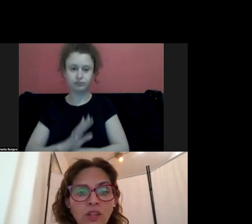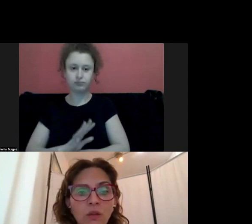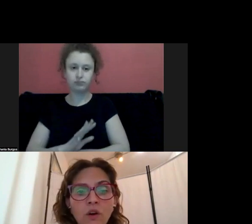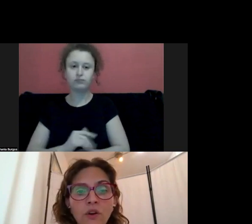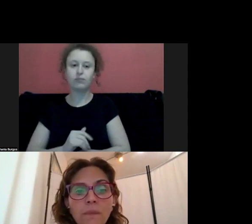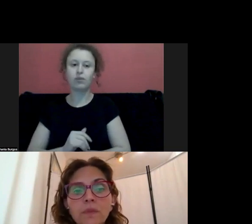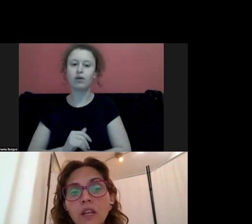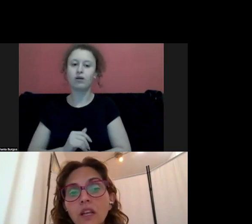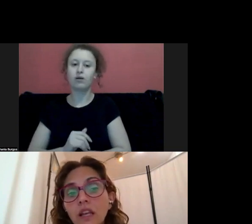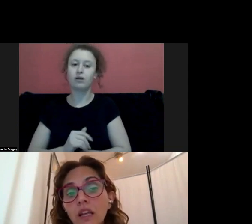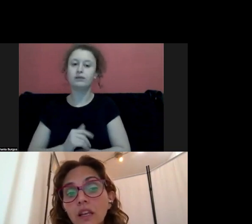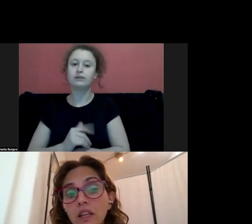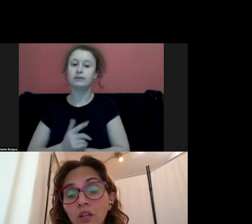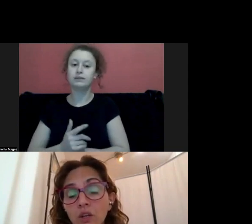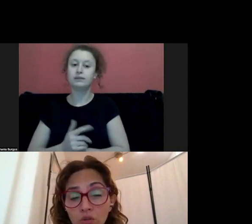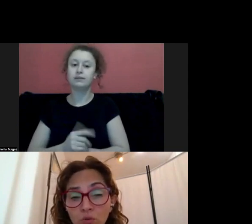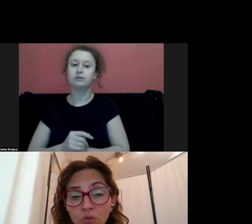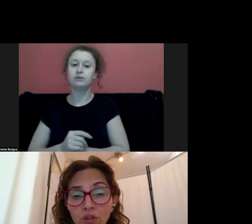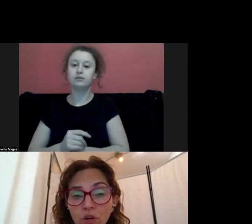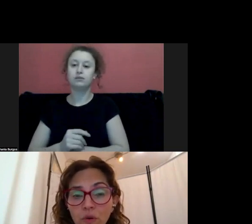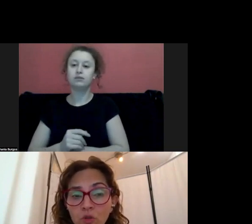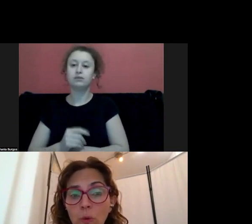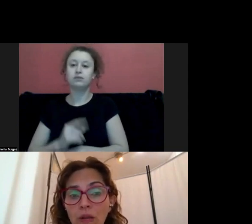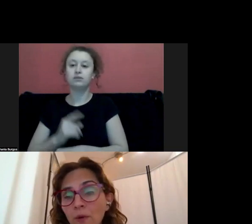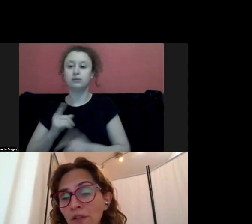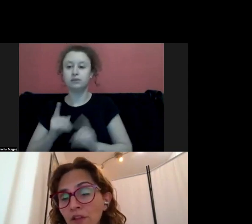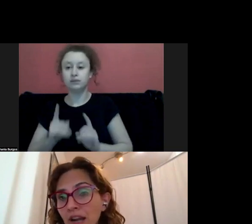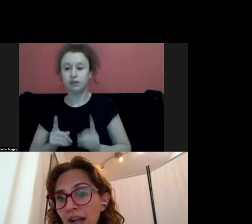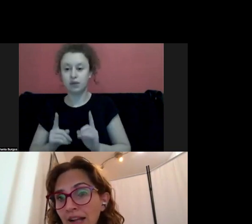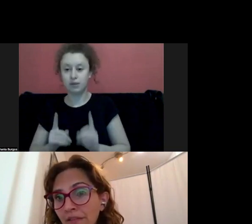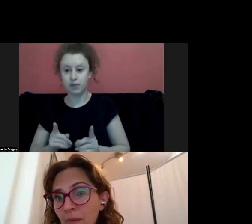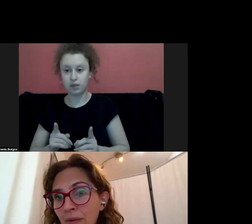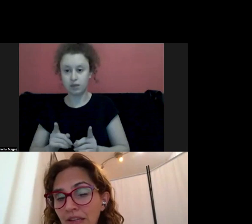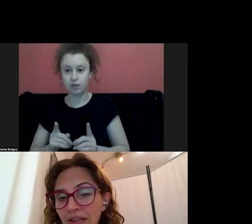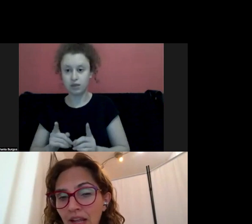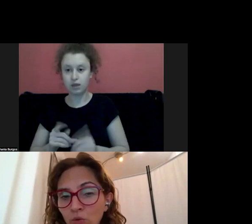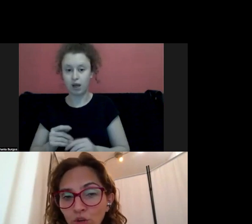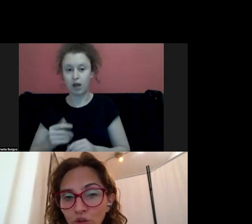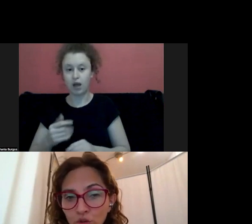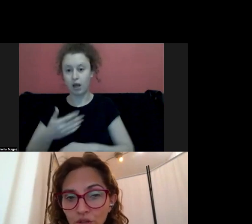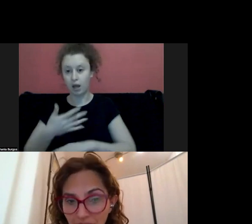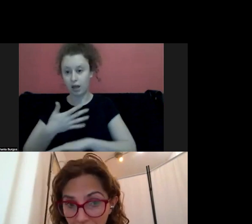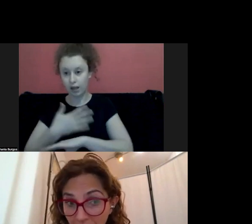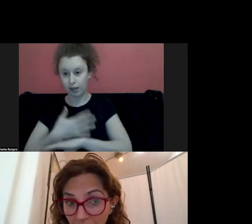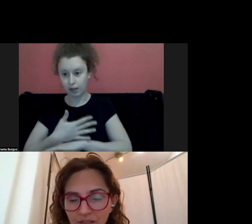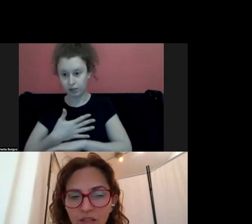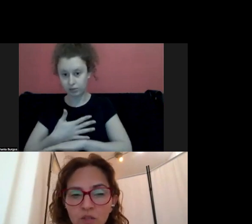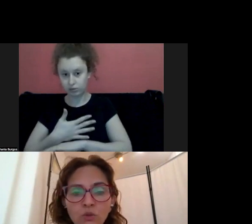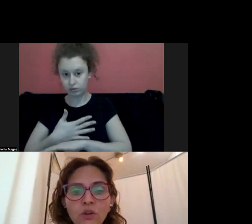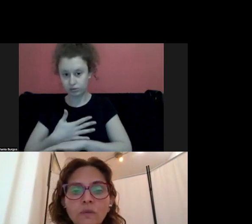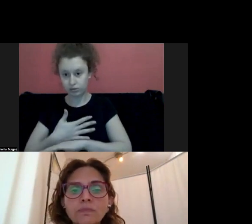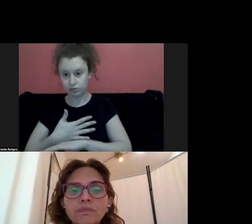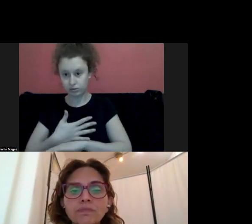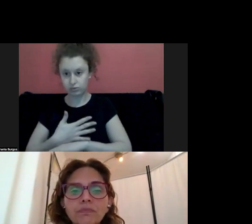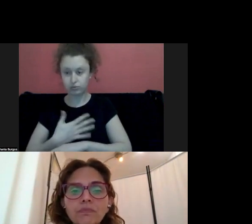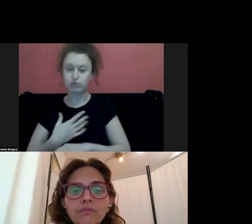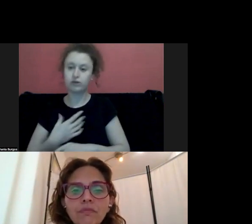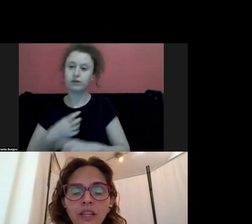que os he comentado ahora, y otro estudio sobre la duración de la lactancia materna. Lo curioso es que este